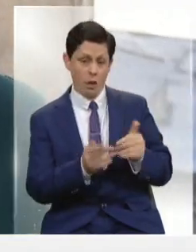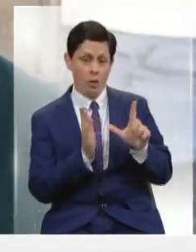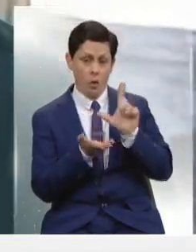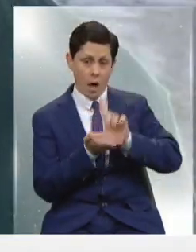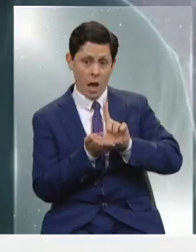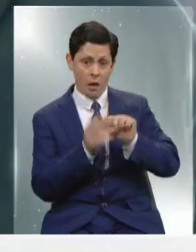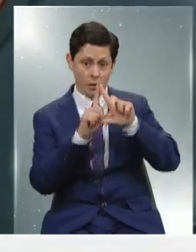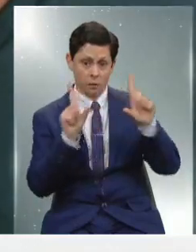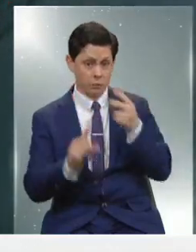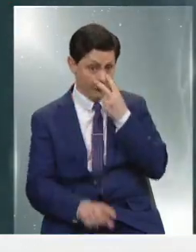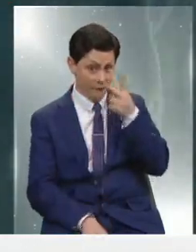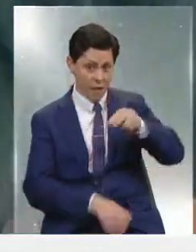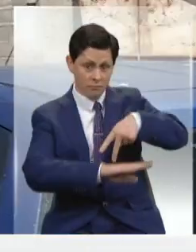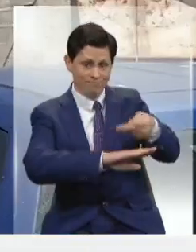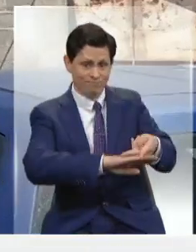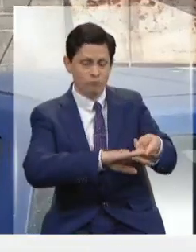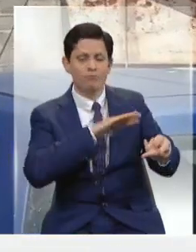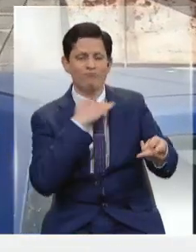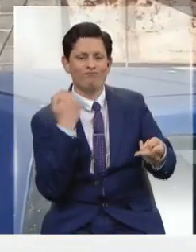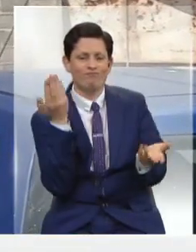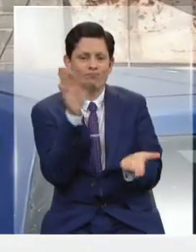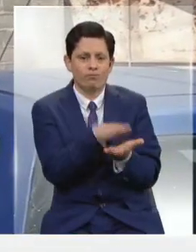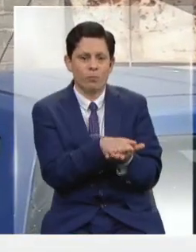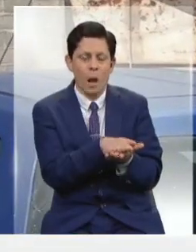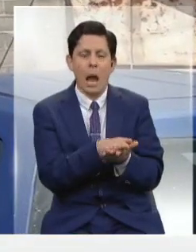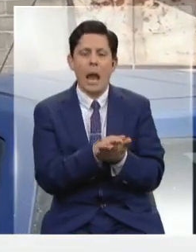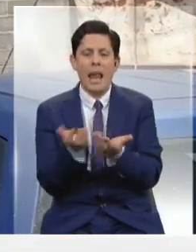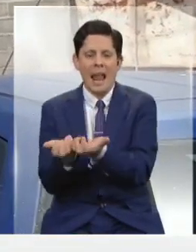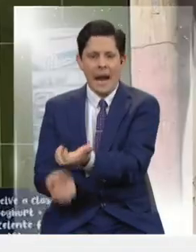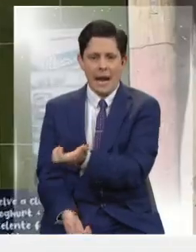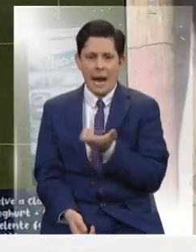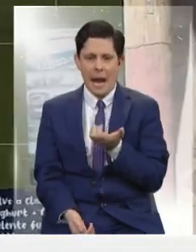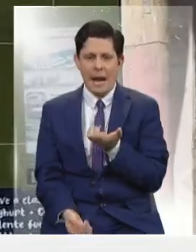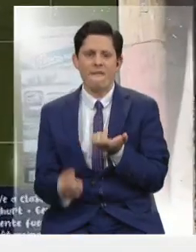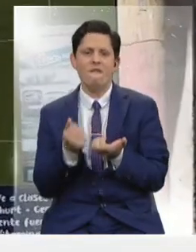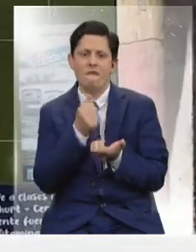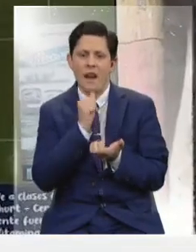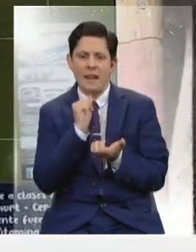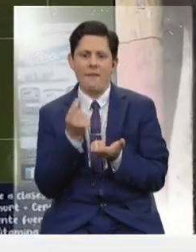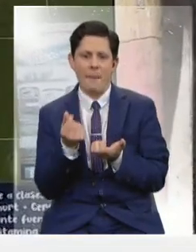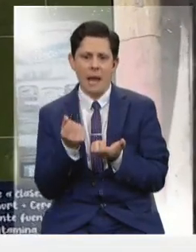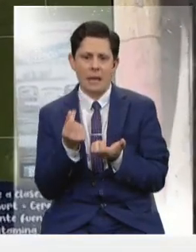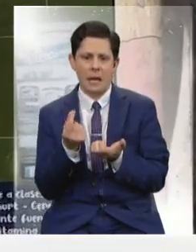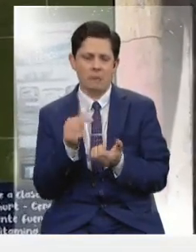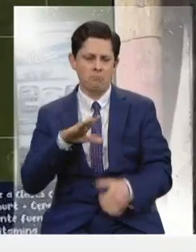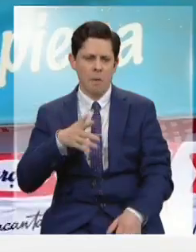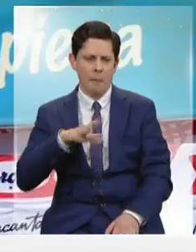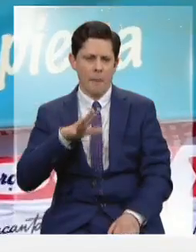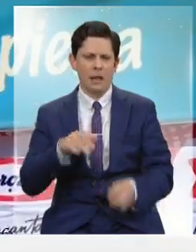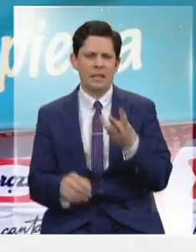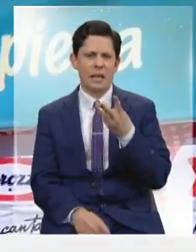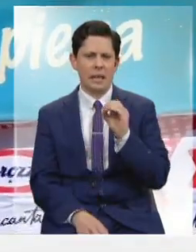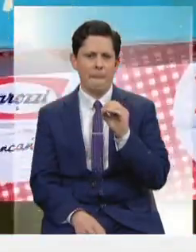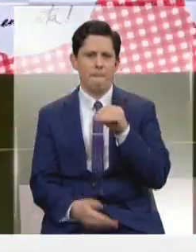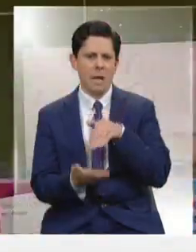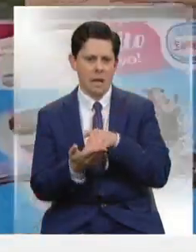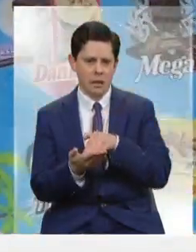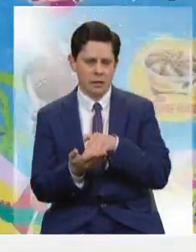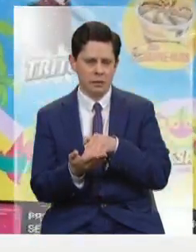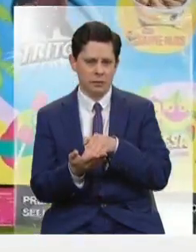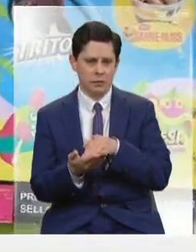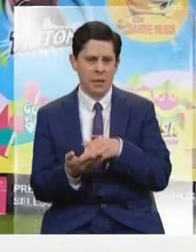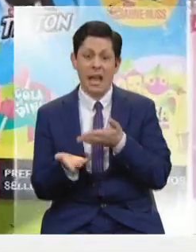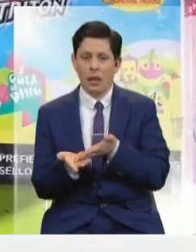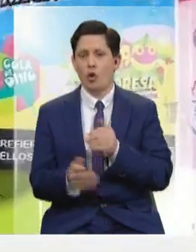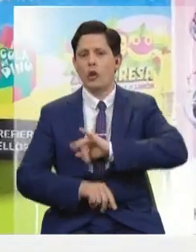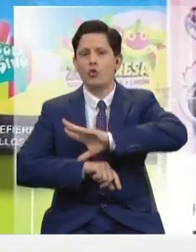además de encontrar asesinada a la joven, se percató que en la caja recaudadora faltaba el dinero, alrededor de 30 mil pesos. Esto tendría